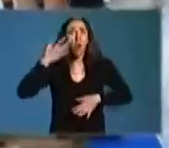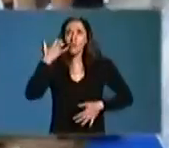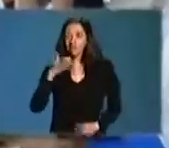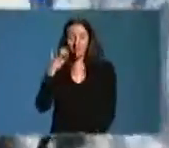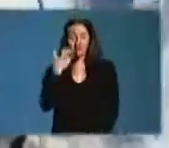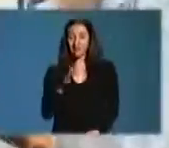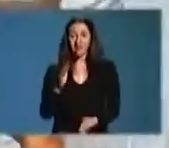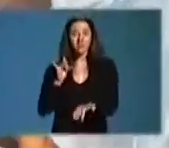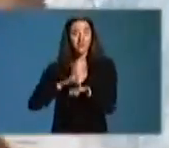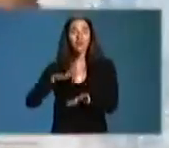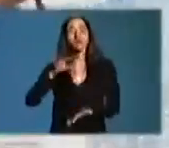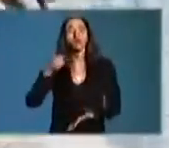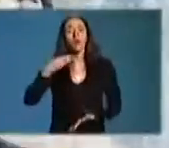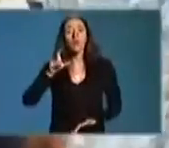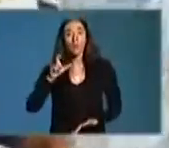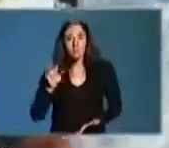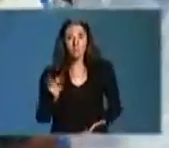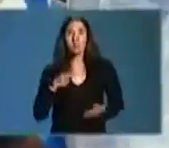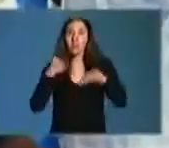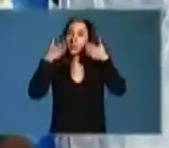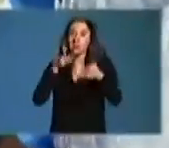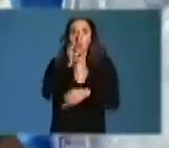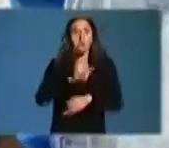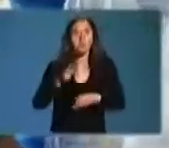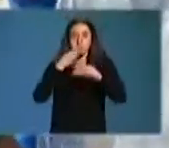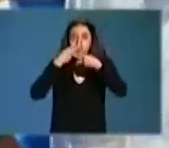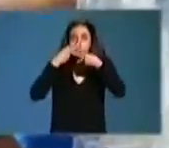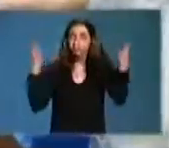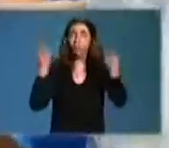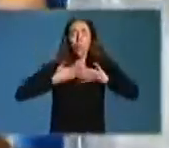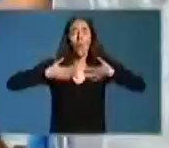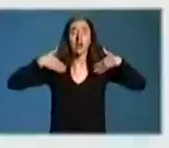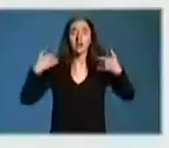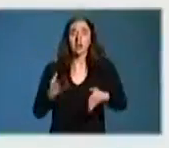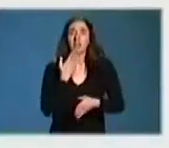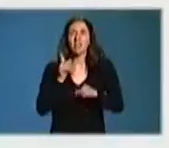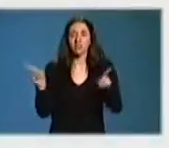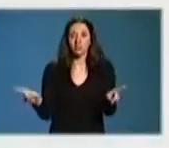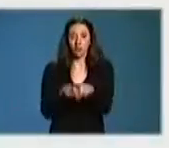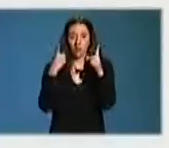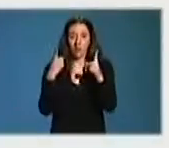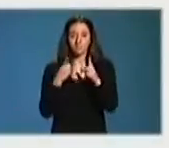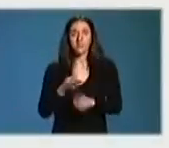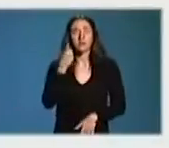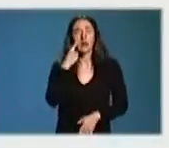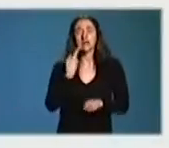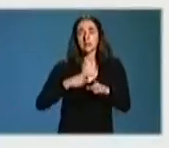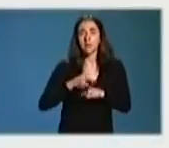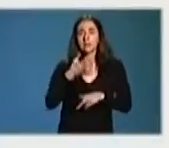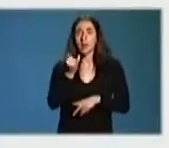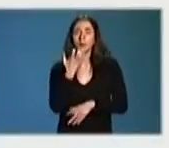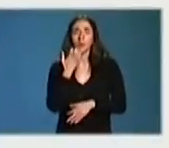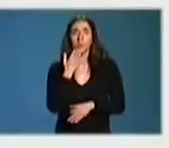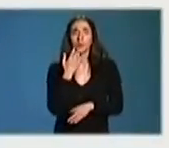desenvolverán los robles y visitas a todos los públicos independientemente de las unidades pues mira actividades de seguridades pero a